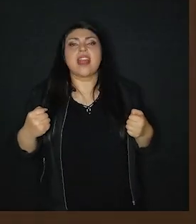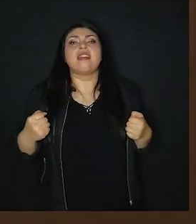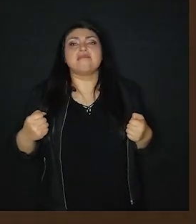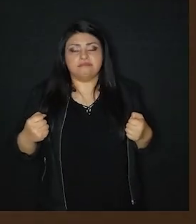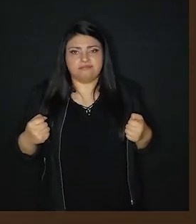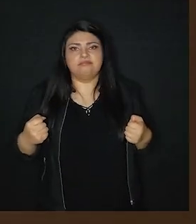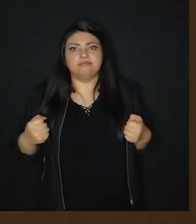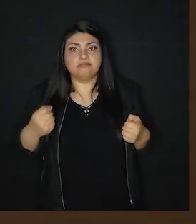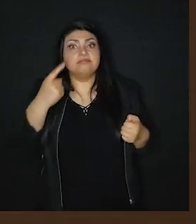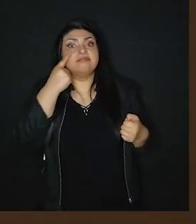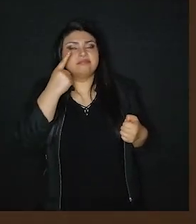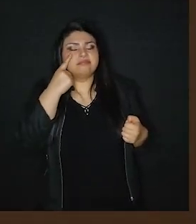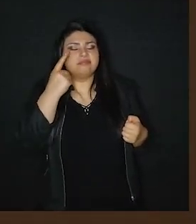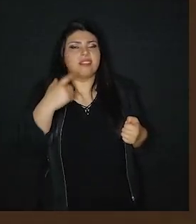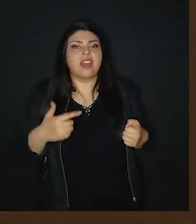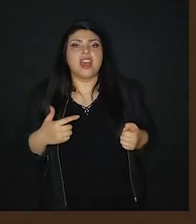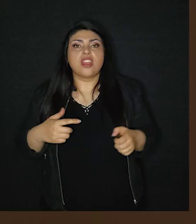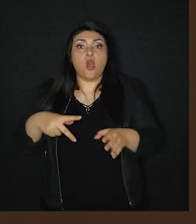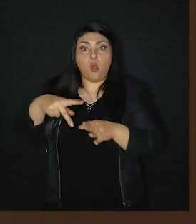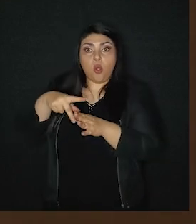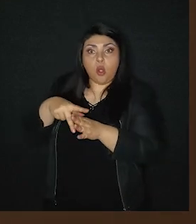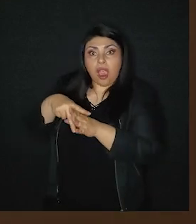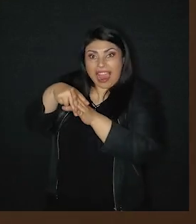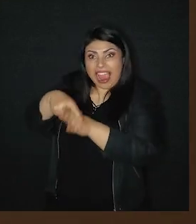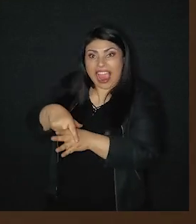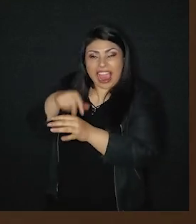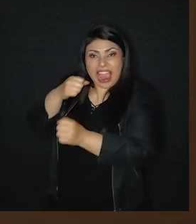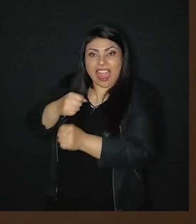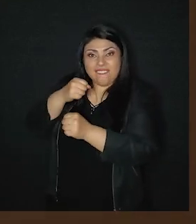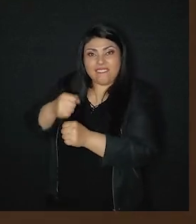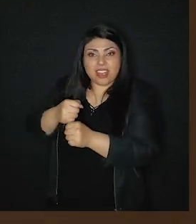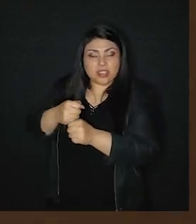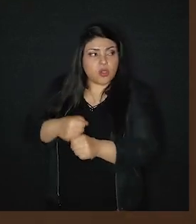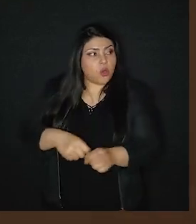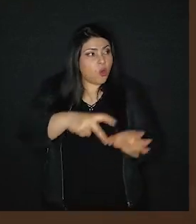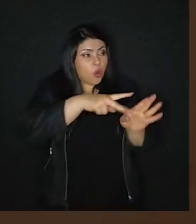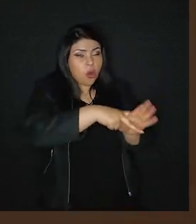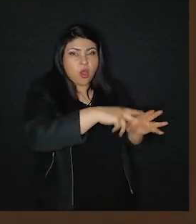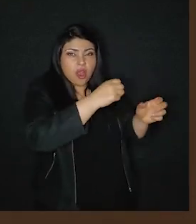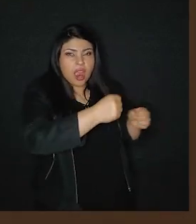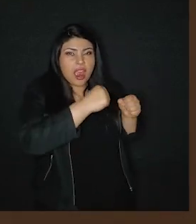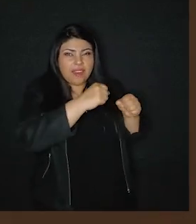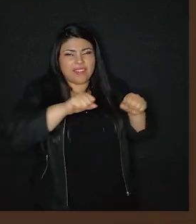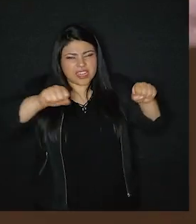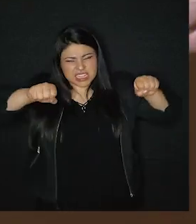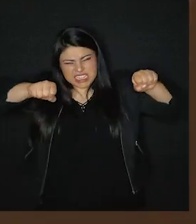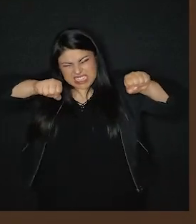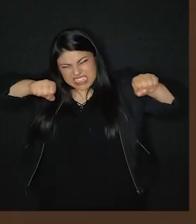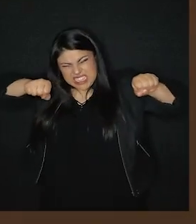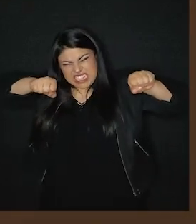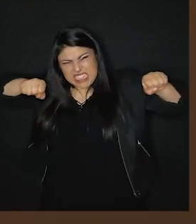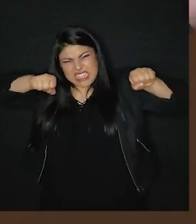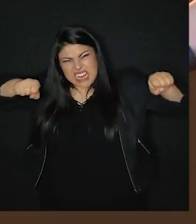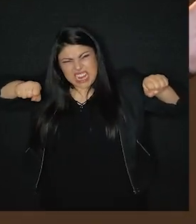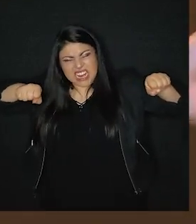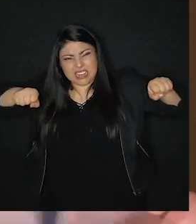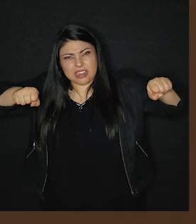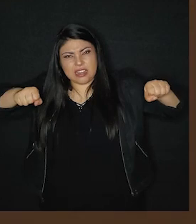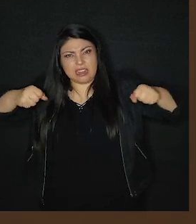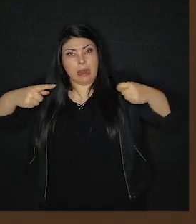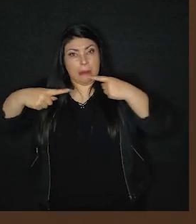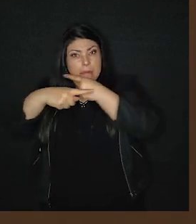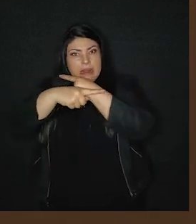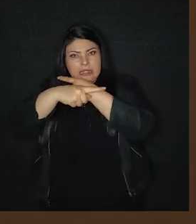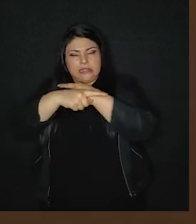a un caballo de un lado a otro caballo del otro lado y les amarrabas el velo y los hacías correr en direcciones contrarias